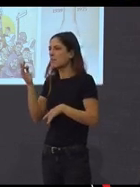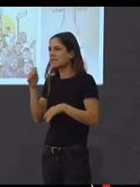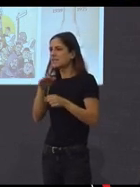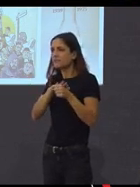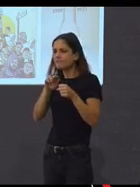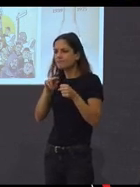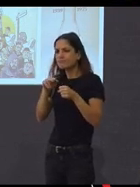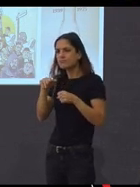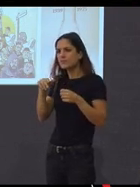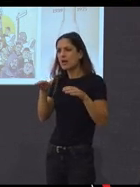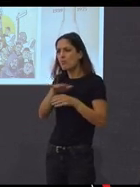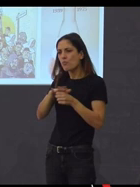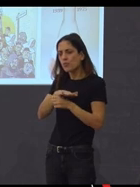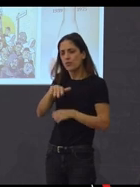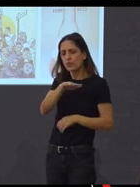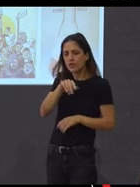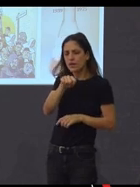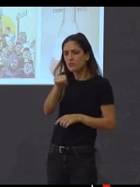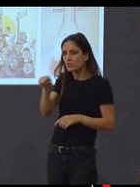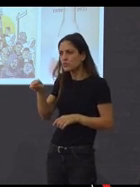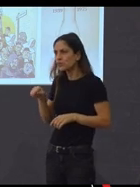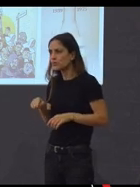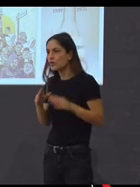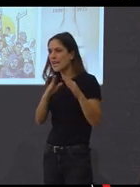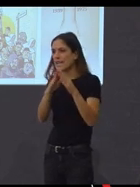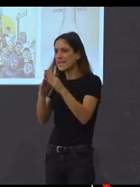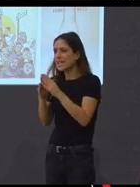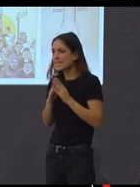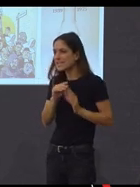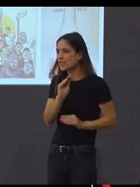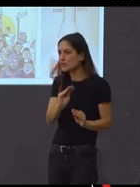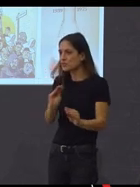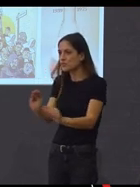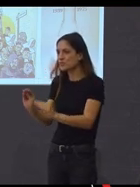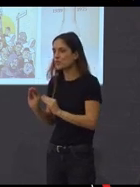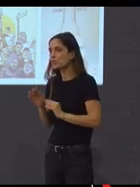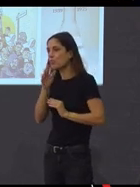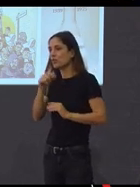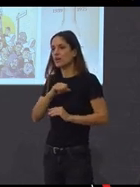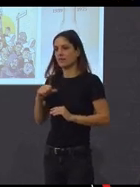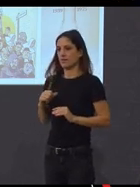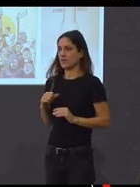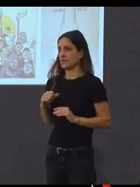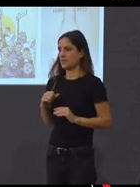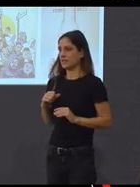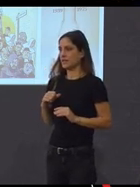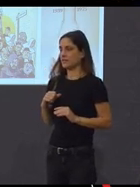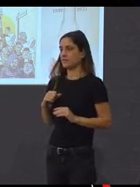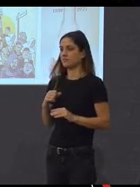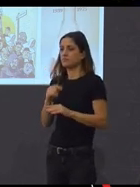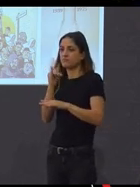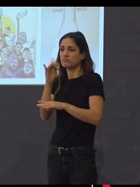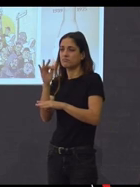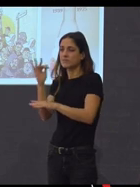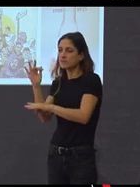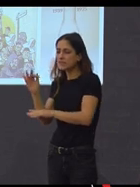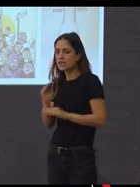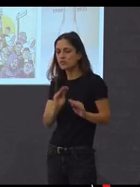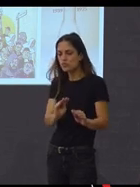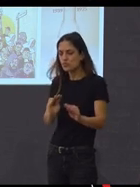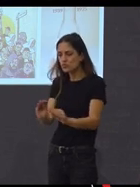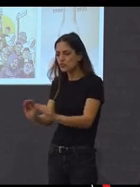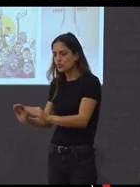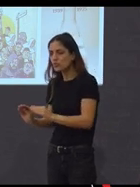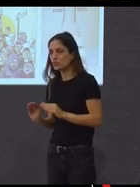que é a jurisdicción eclesiástica que ten a soberanía, cada diócese é independente, cada diócese pode facer o bispo o que